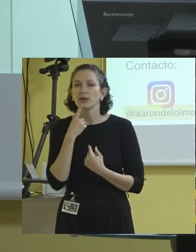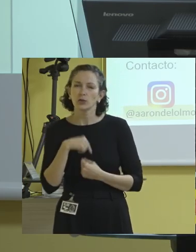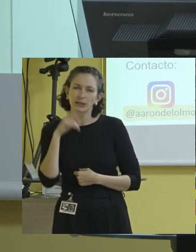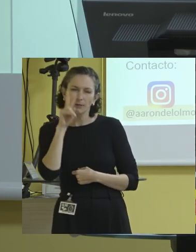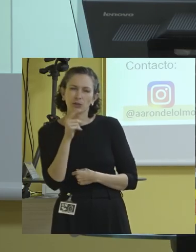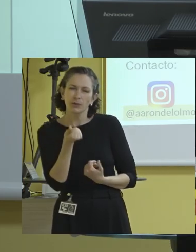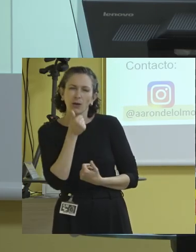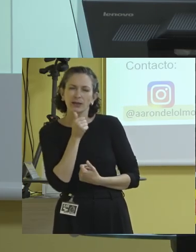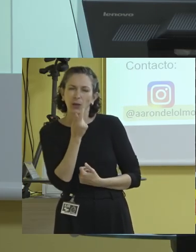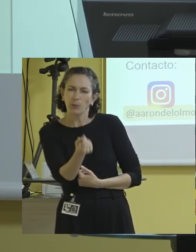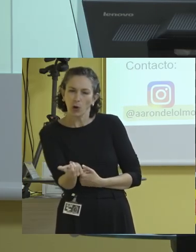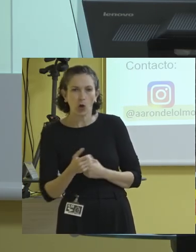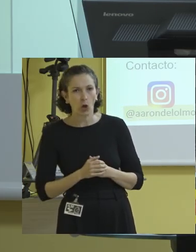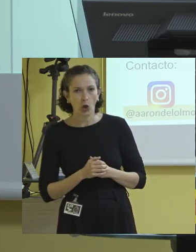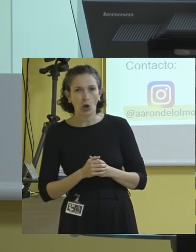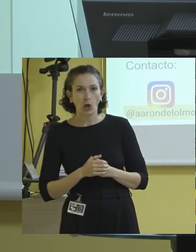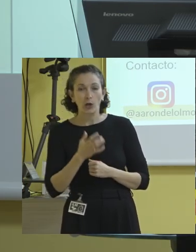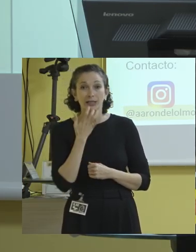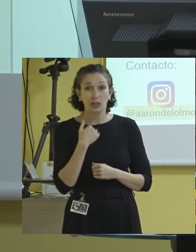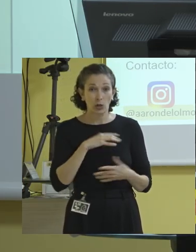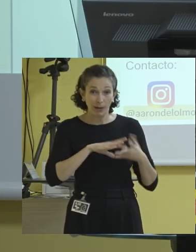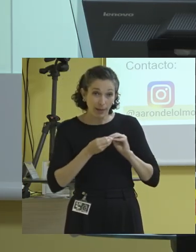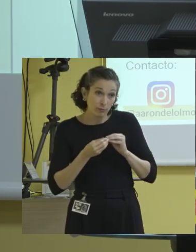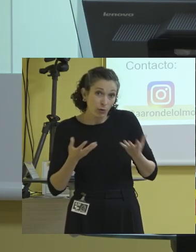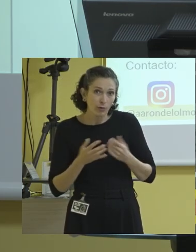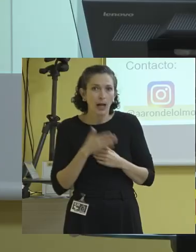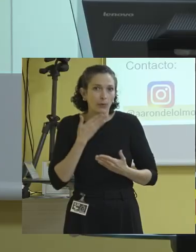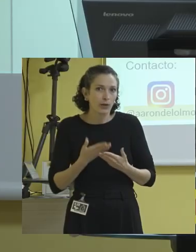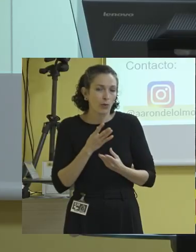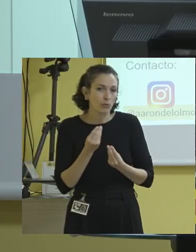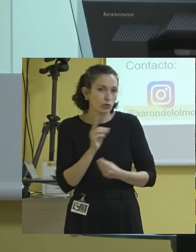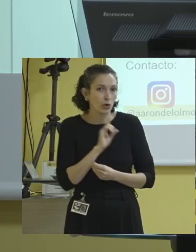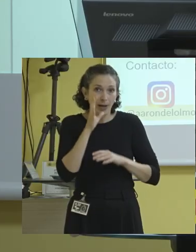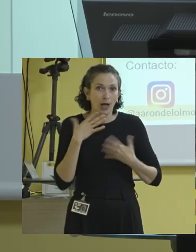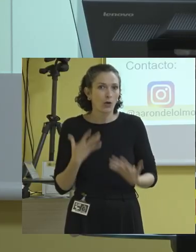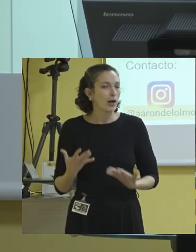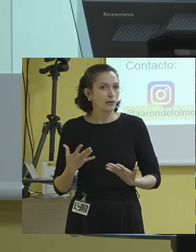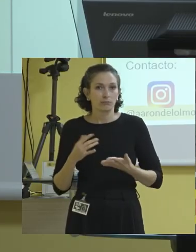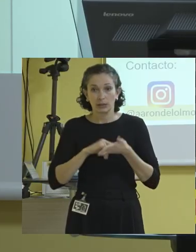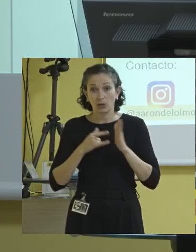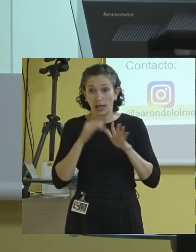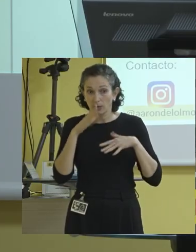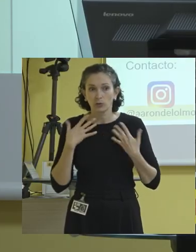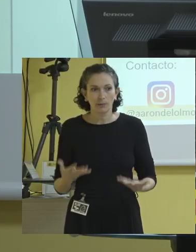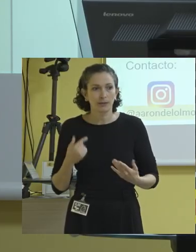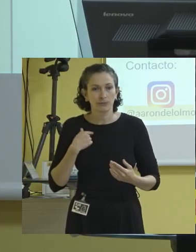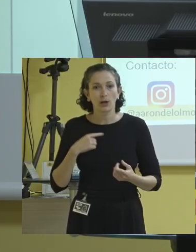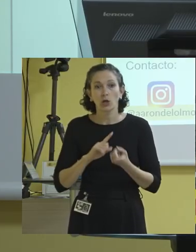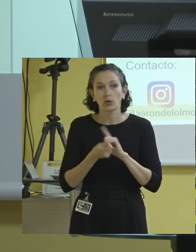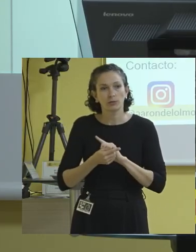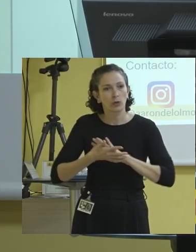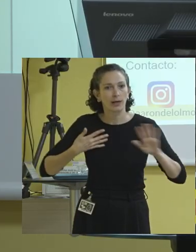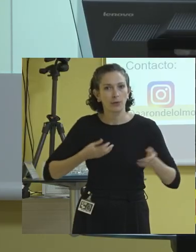adapto, claro. Y no son tan aburridos, ¿eh? Lo que pasa, claro, que es que ahora mismo funcionamos, al menos la tecnología nos está llevando a un procesamiento muy rápido de